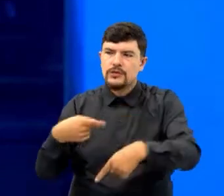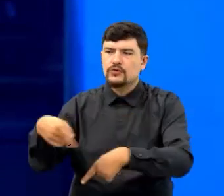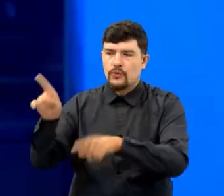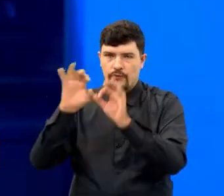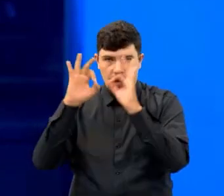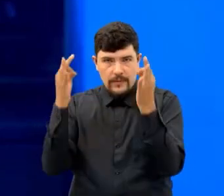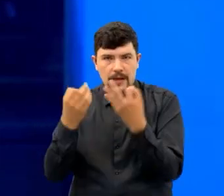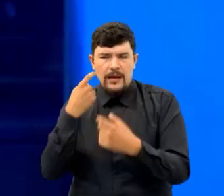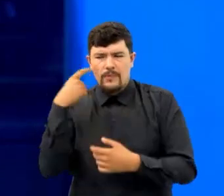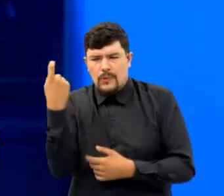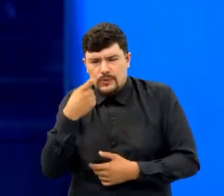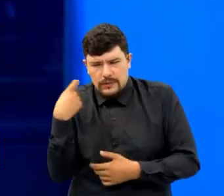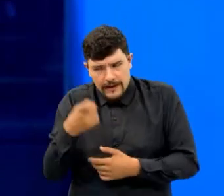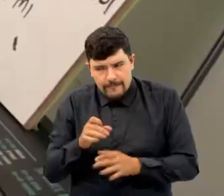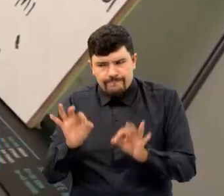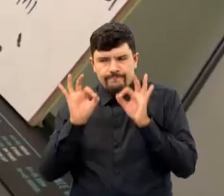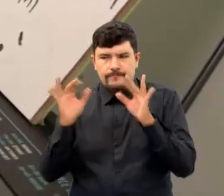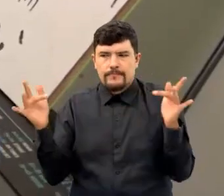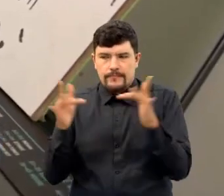ideal para su condición.